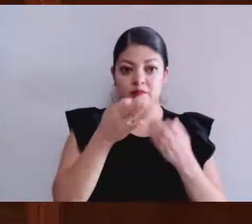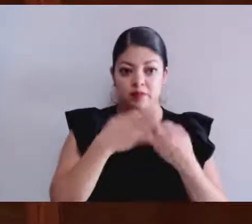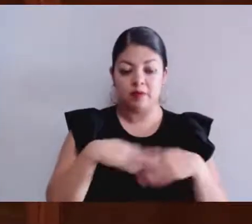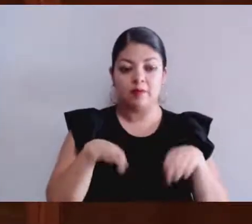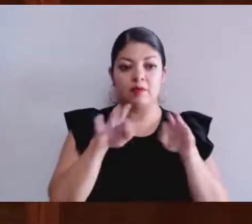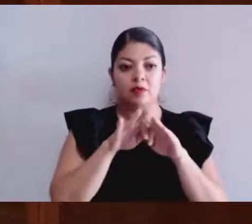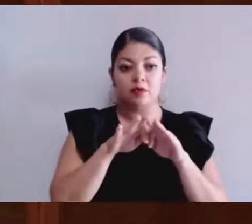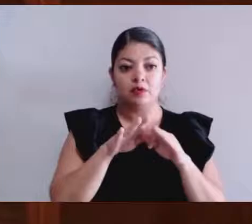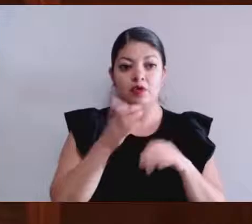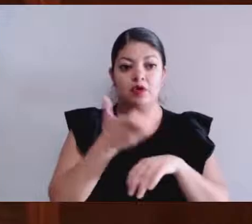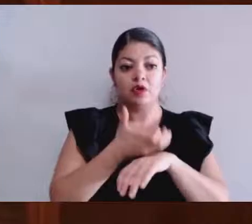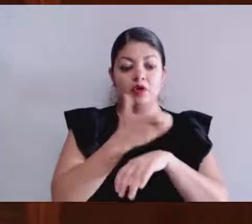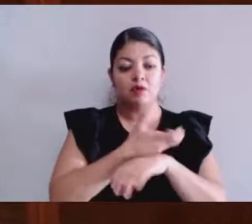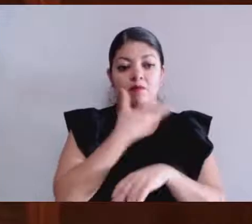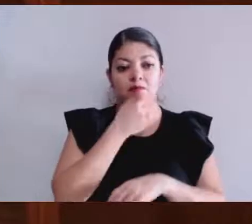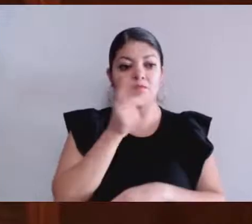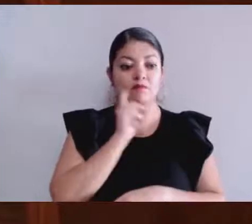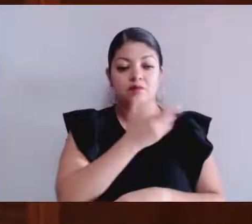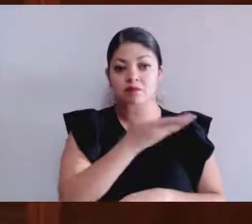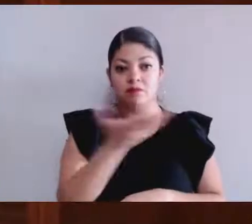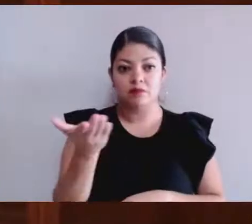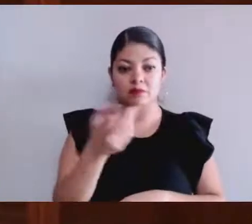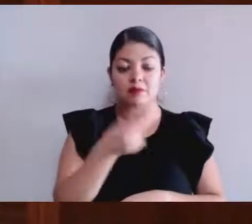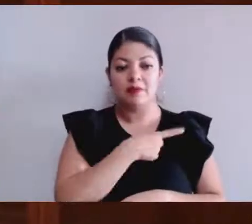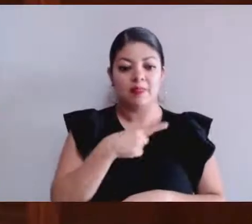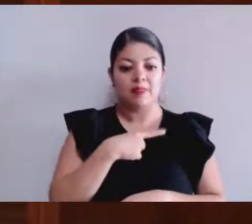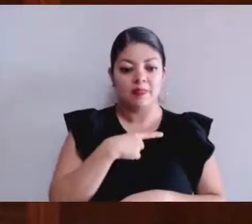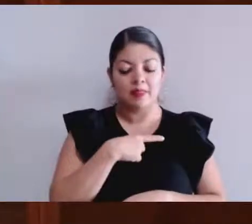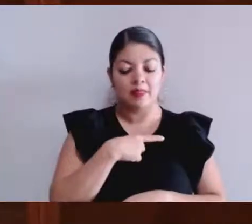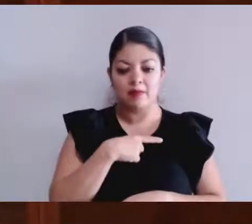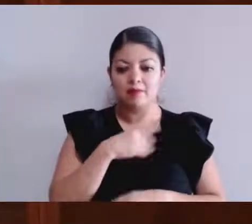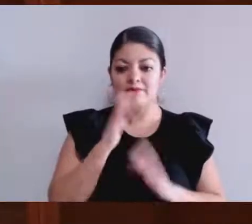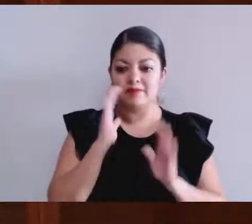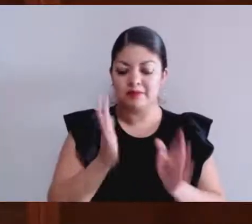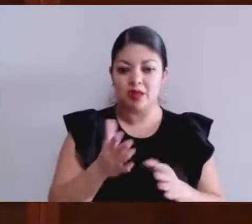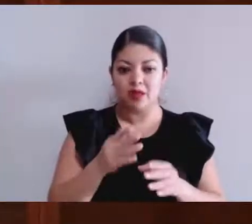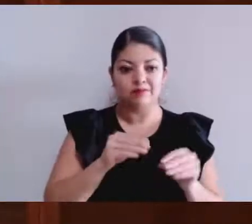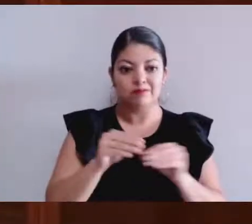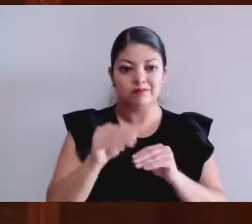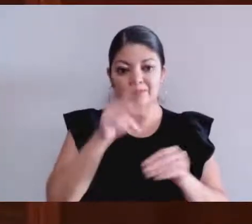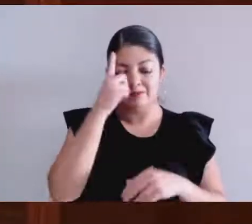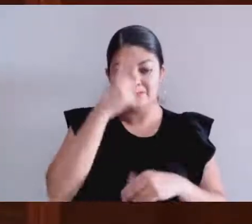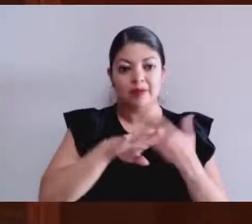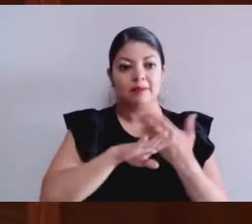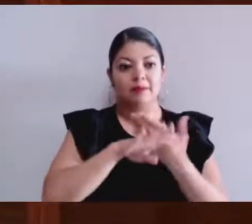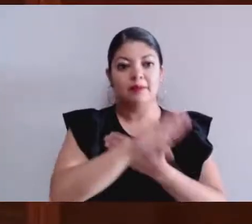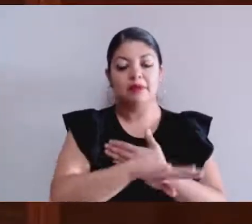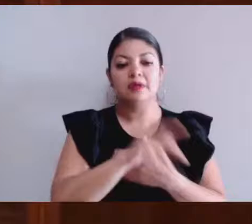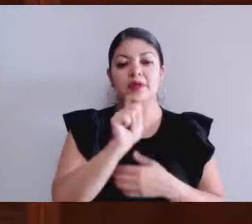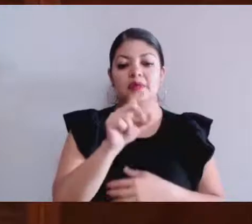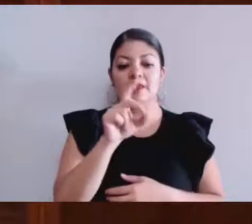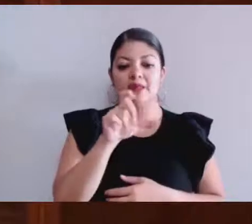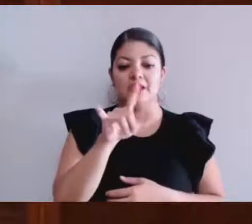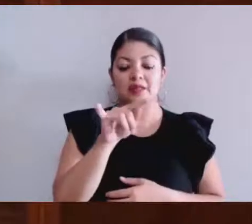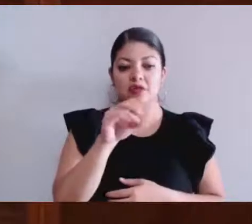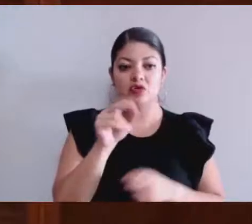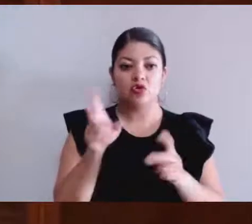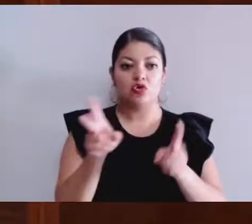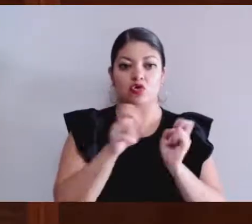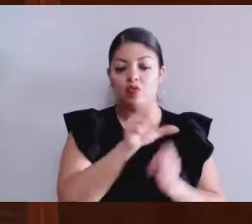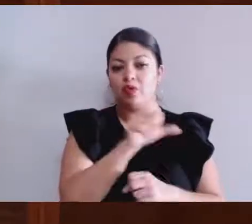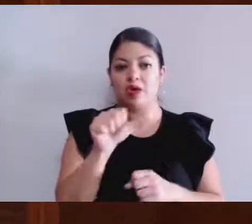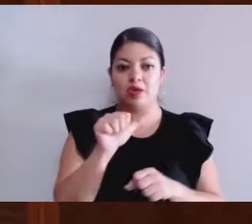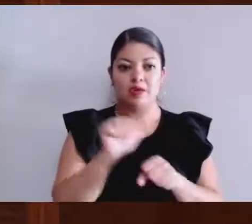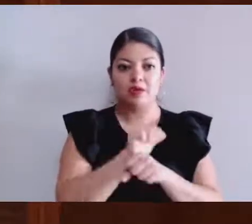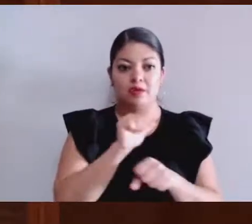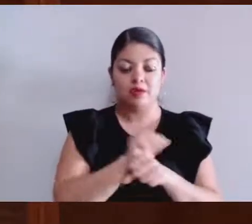importante, compañeras y compañeros, se tomen medidas en los procesos de prevención del delito de robo a